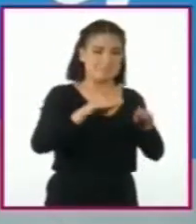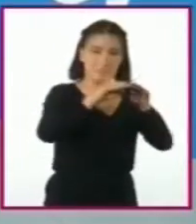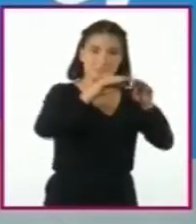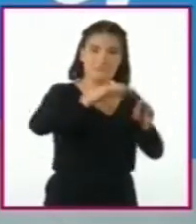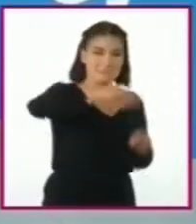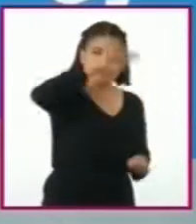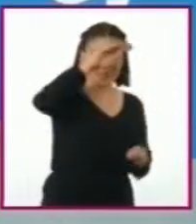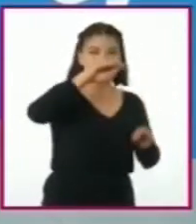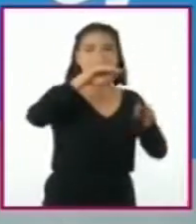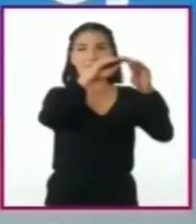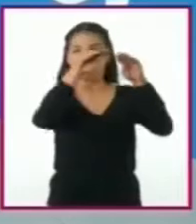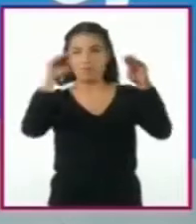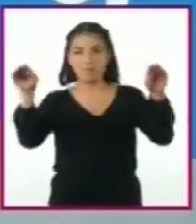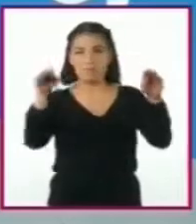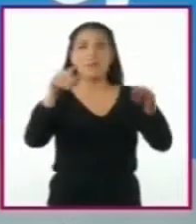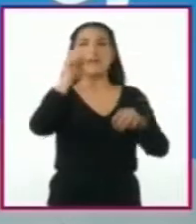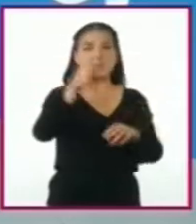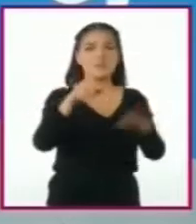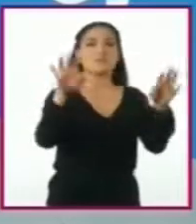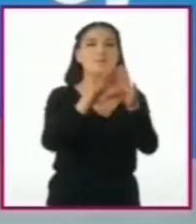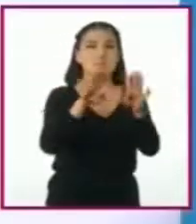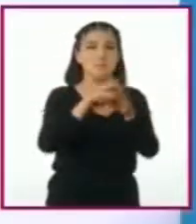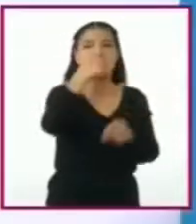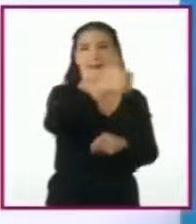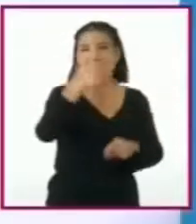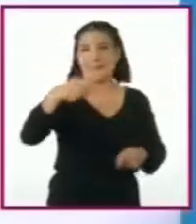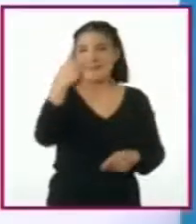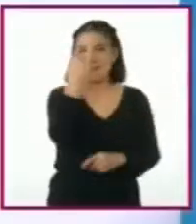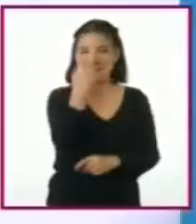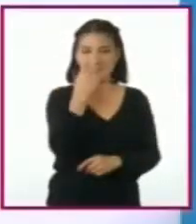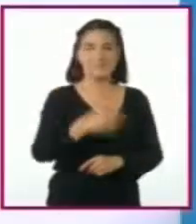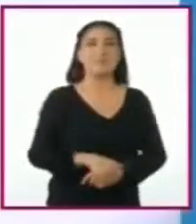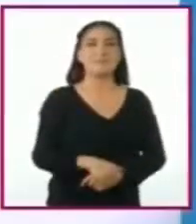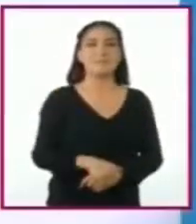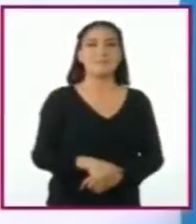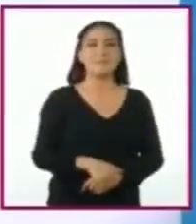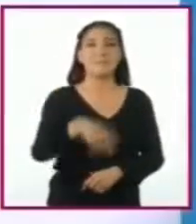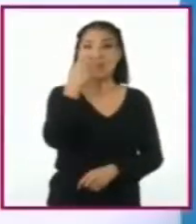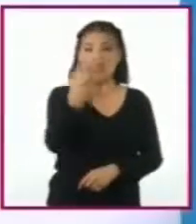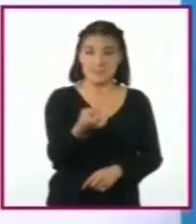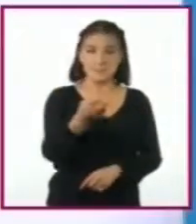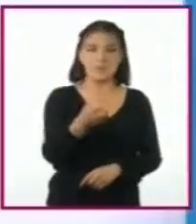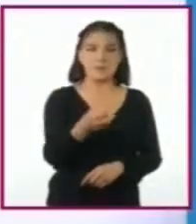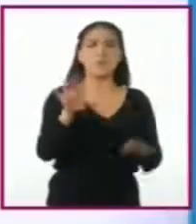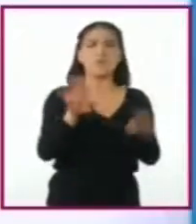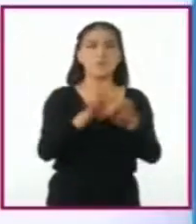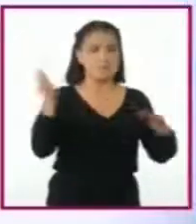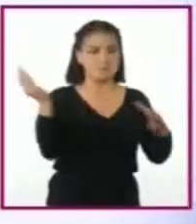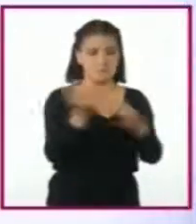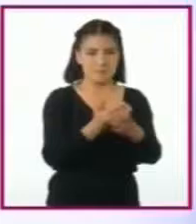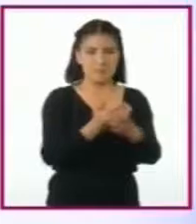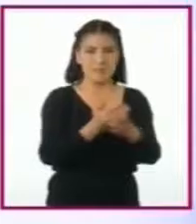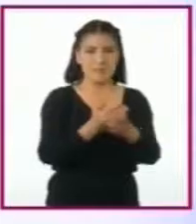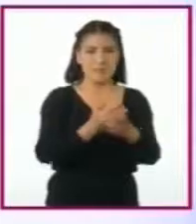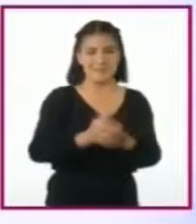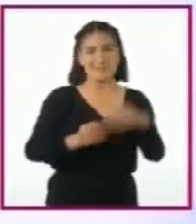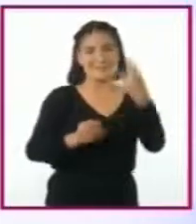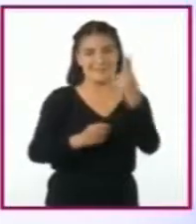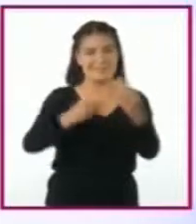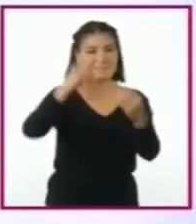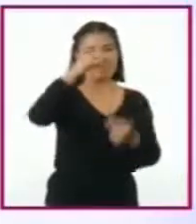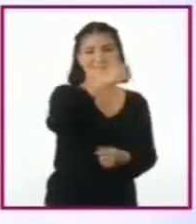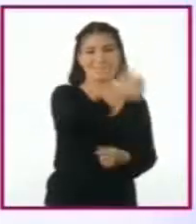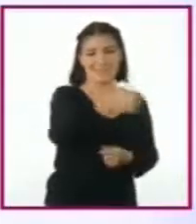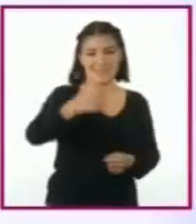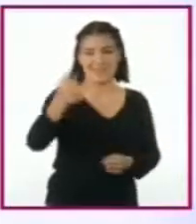el ancho de cada uno de los televisores. Para ello, divide ambas cantidades en los 3 casos,